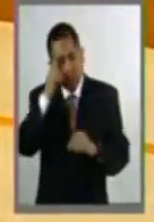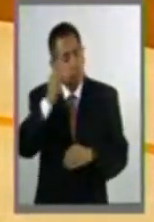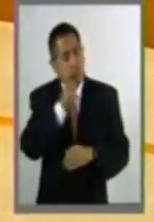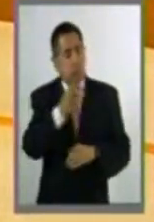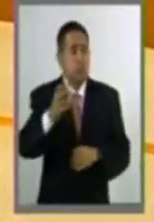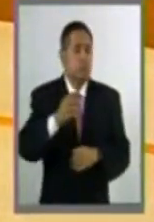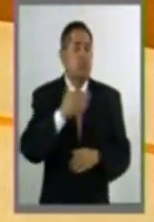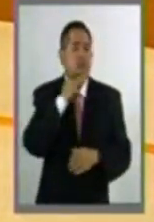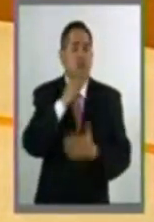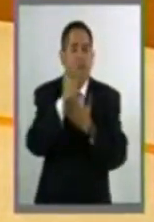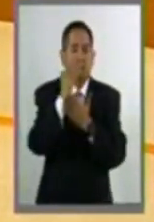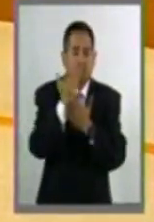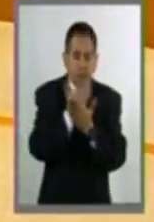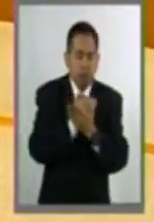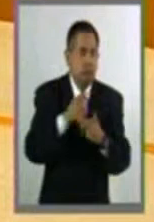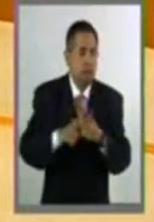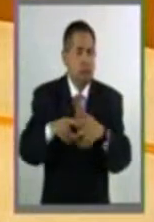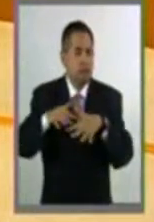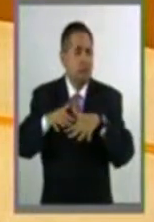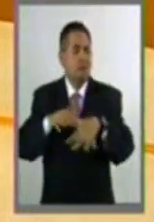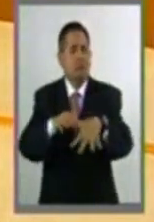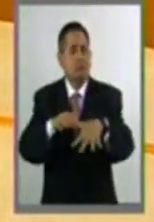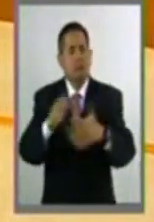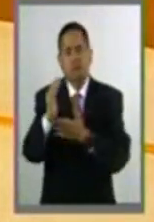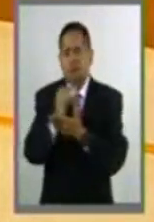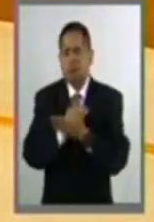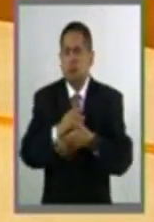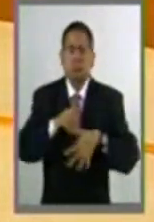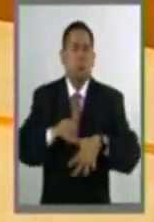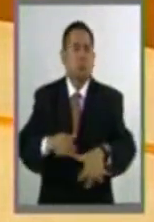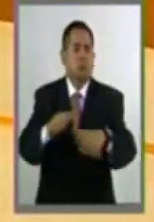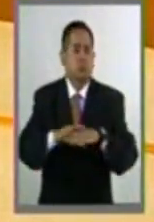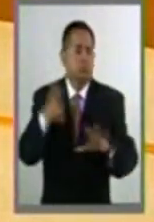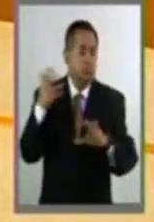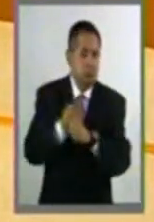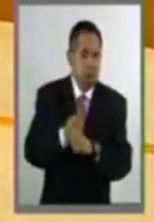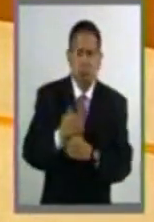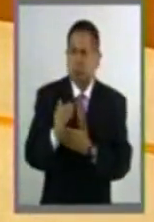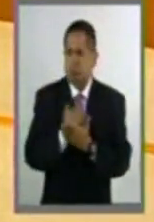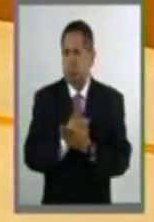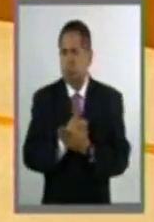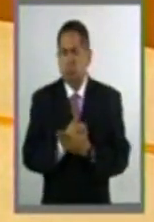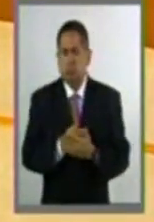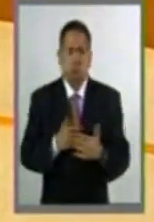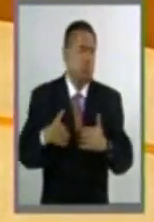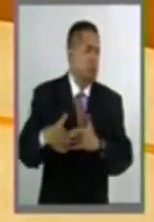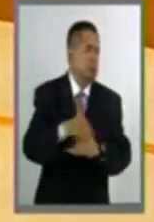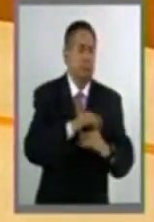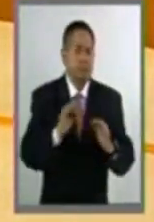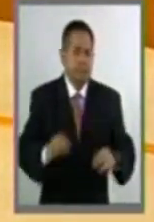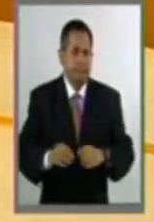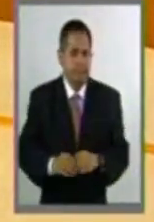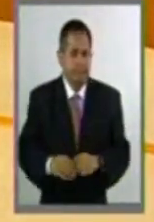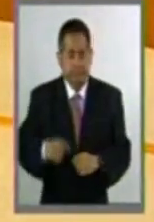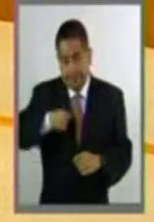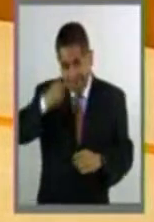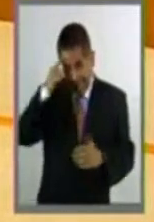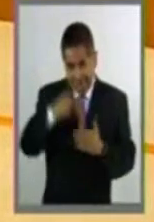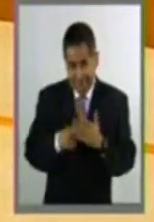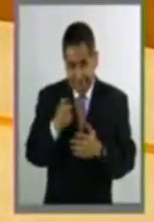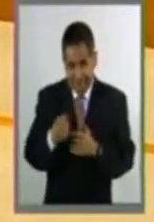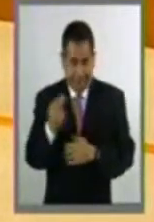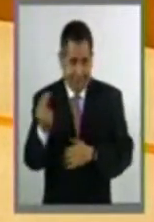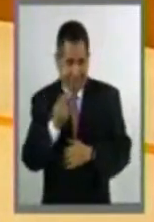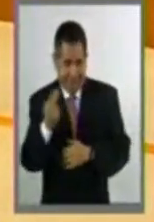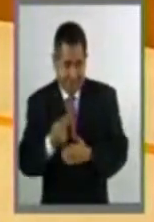de los contaminantes, en los congestionamientos viales, en los accidentes viales. Creo que esta es una iniciativa que se hace necesaria porque